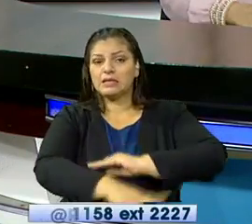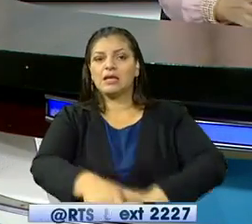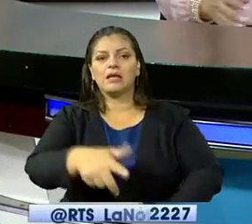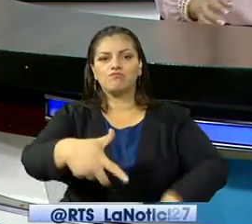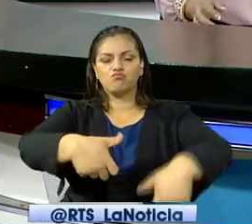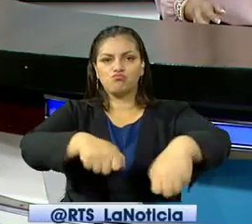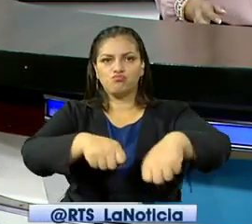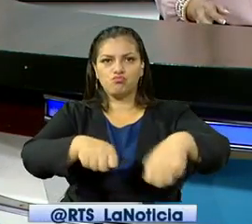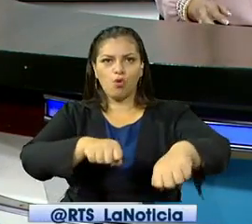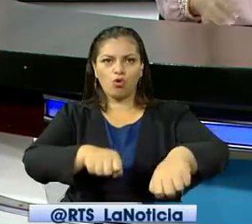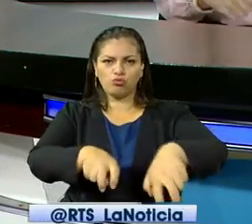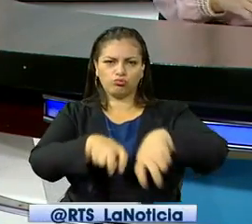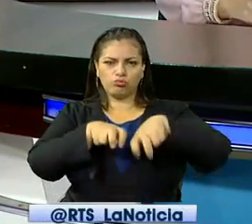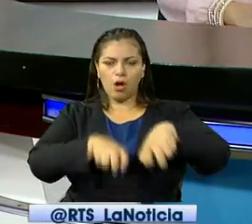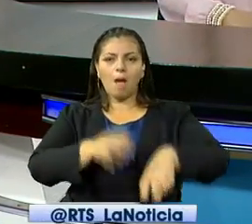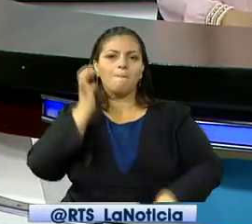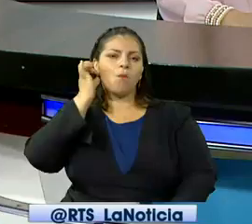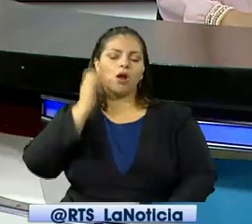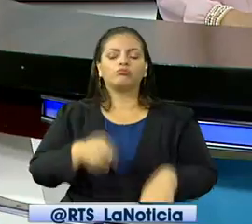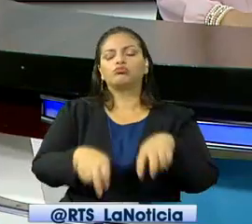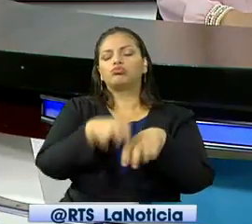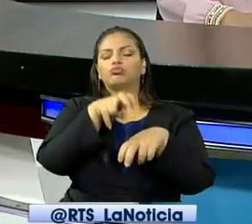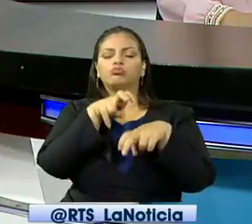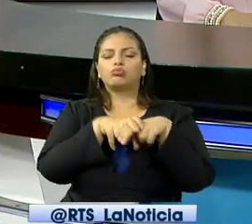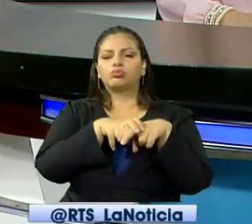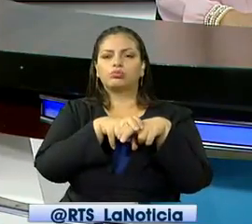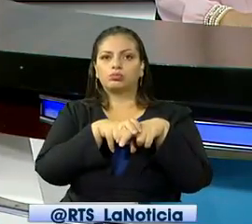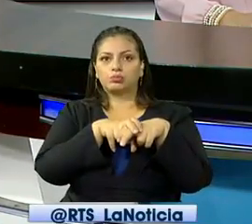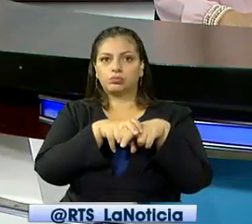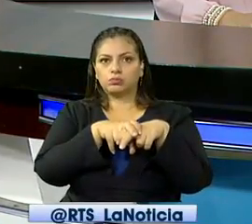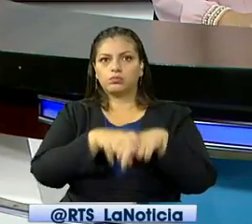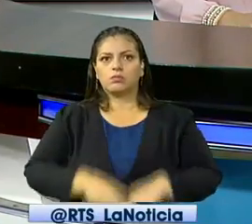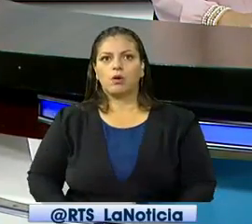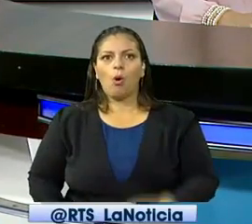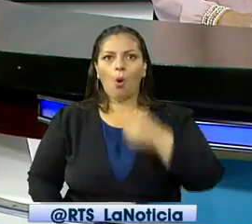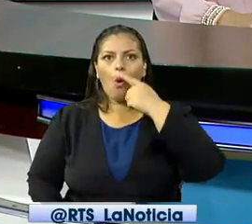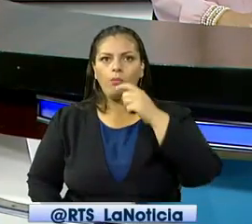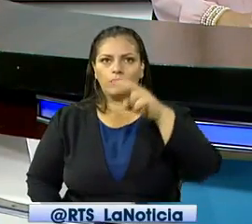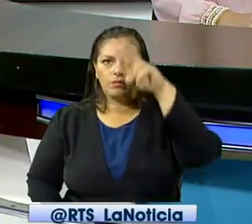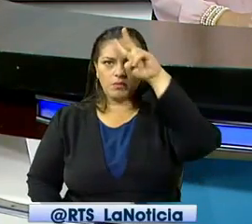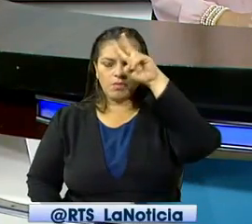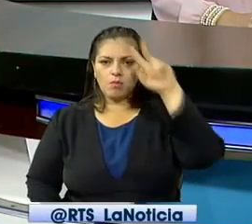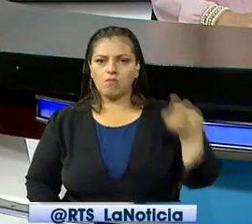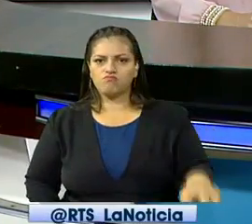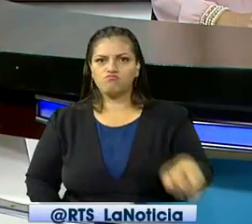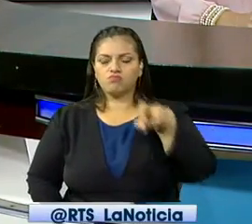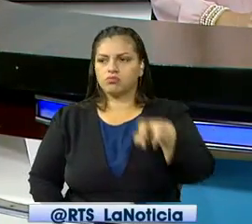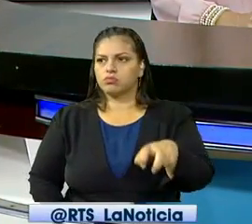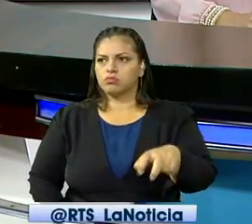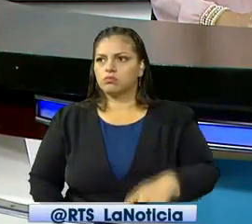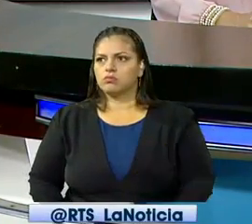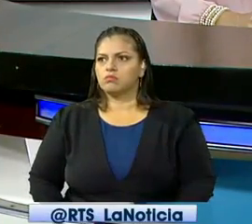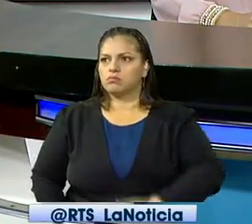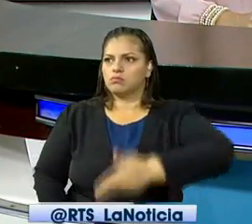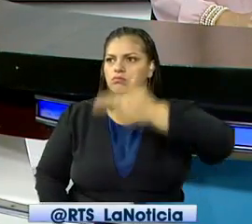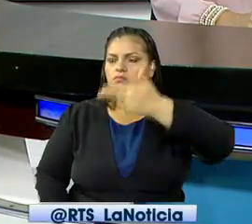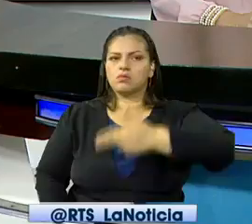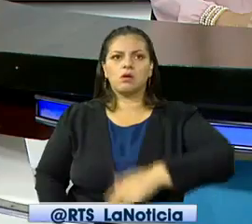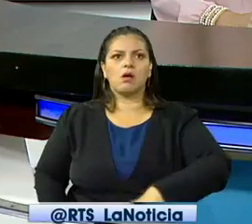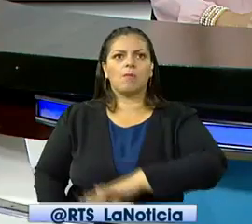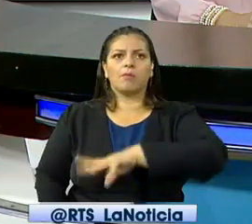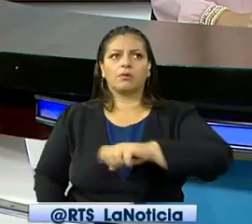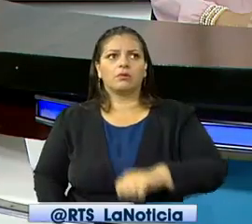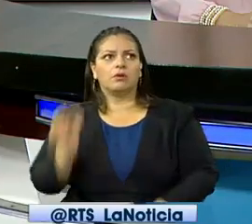logró capturar al supuesto antisocial y al conductor del vehículo que estaría implicado y fue acusado de